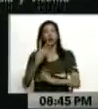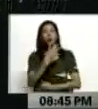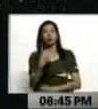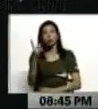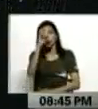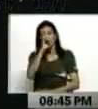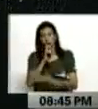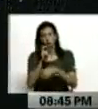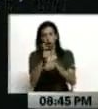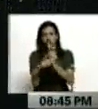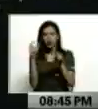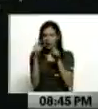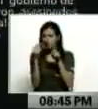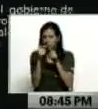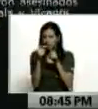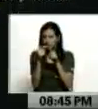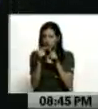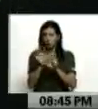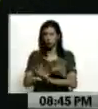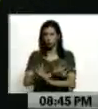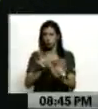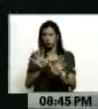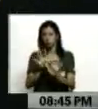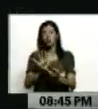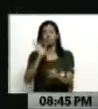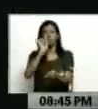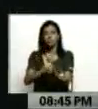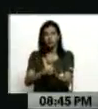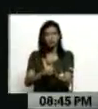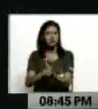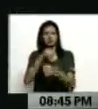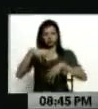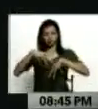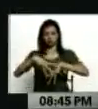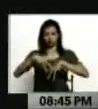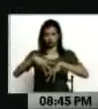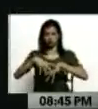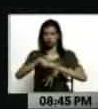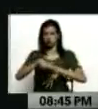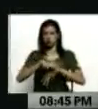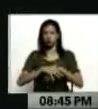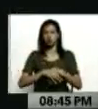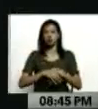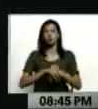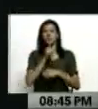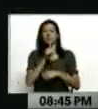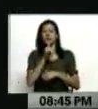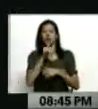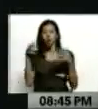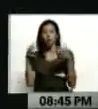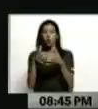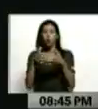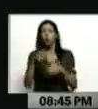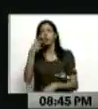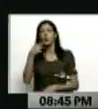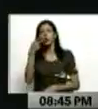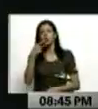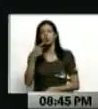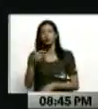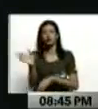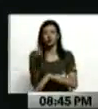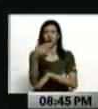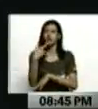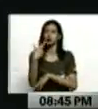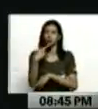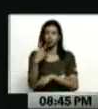1976 hace 41 años durante el gobierno adeco de Carlos Andrés Pérez fueron detenidos por el ejército en una cavala móvil los militantes de bandera